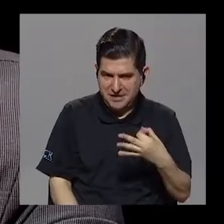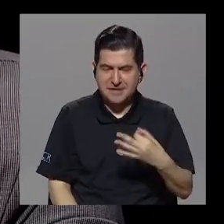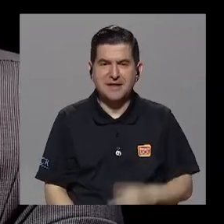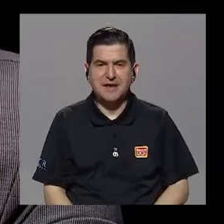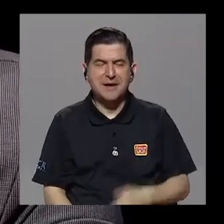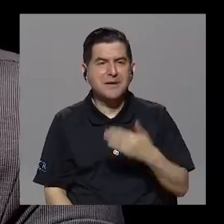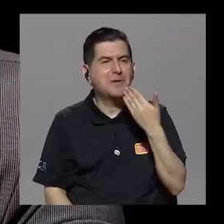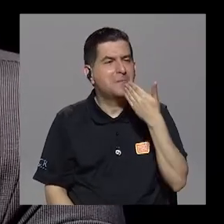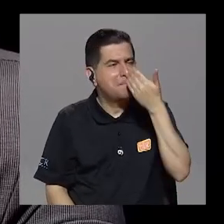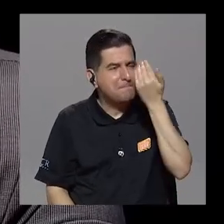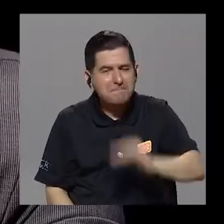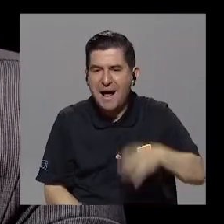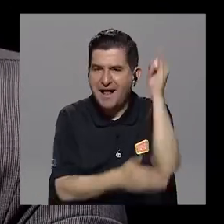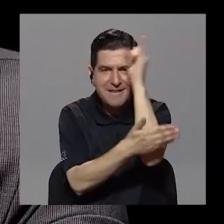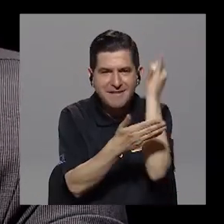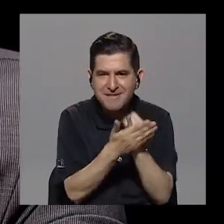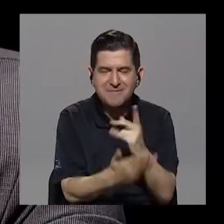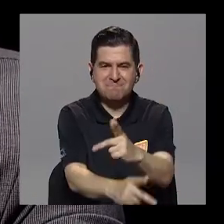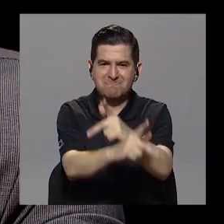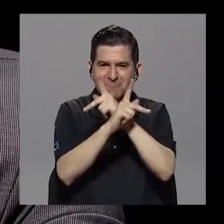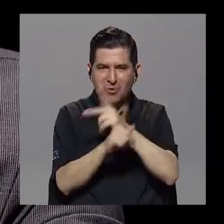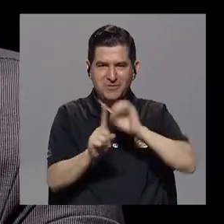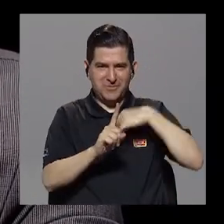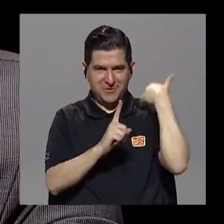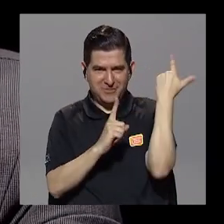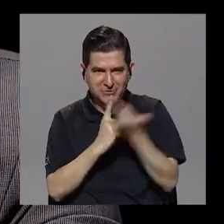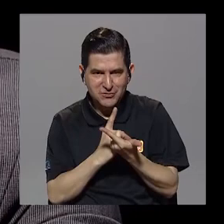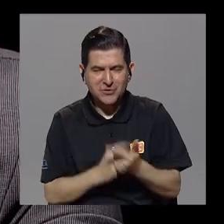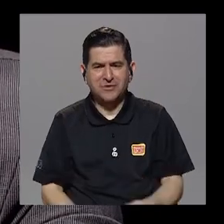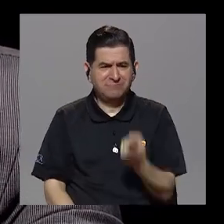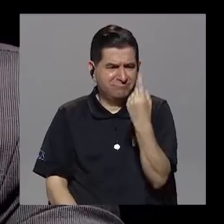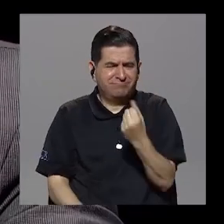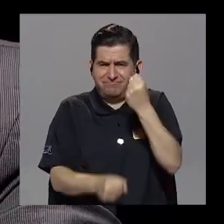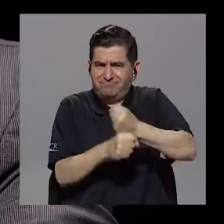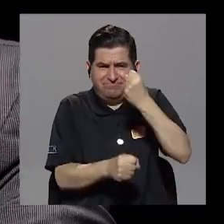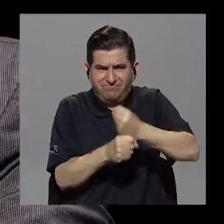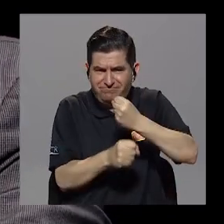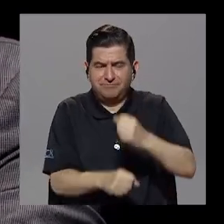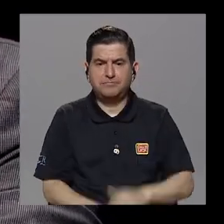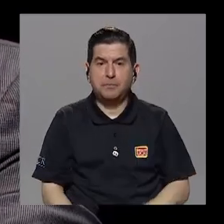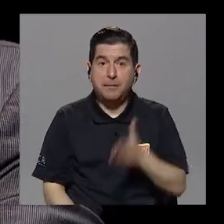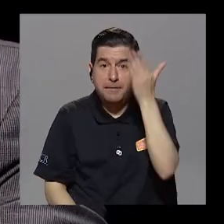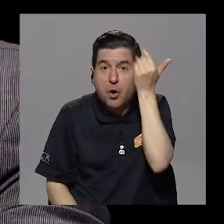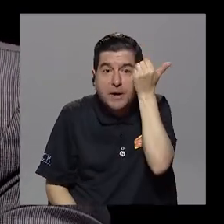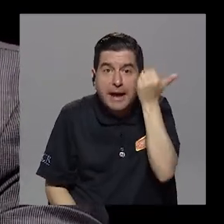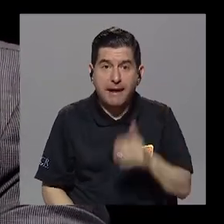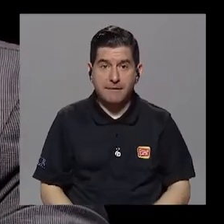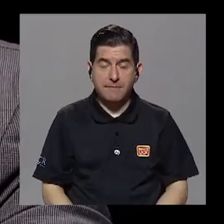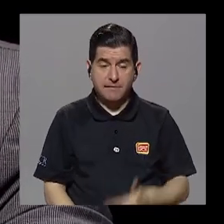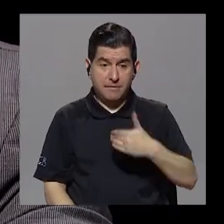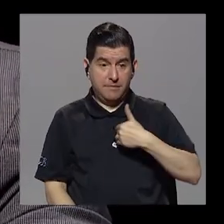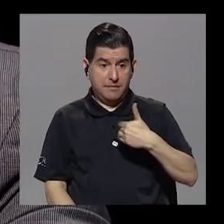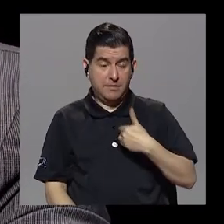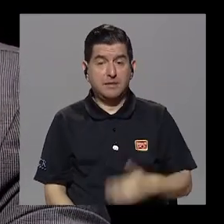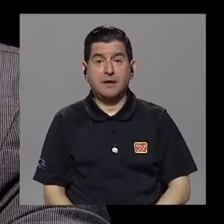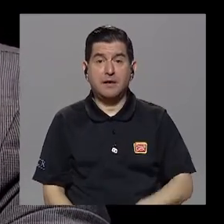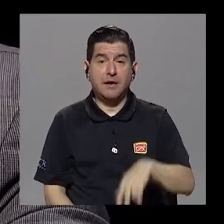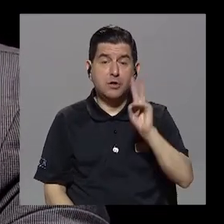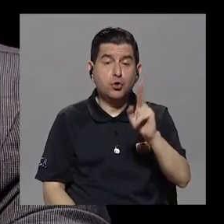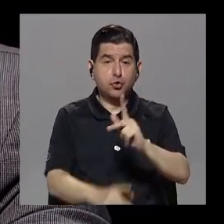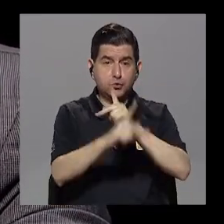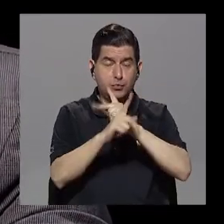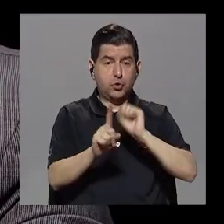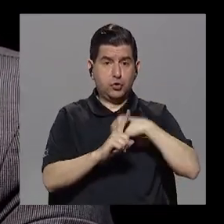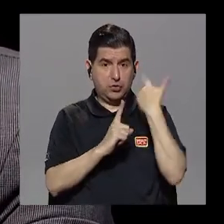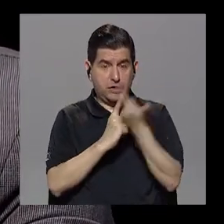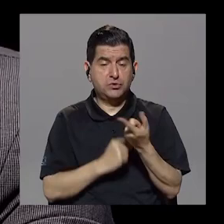mal diseño de la protección social ante el desempleo. ¿Por qué? Porque tenemos básicamente dos protecciones